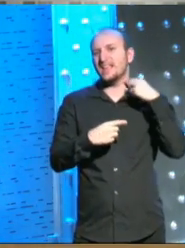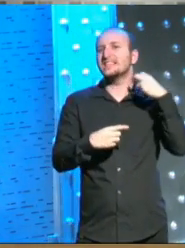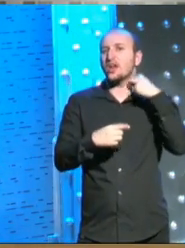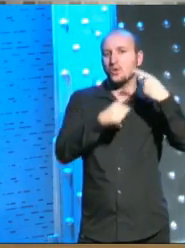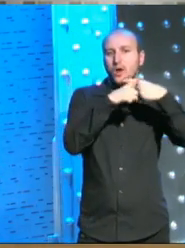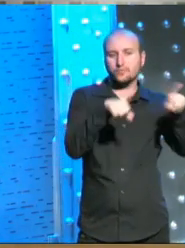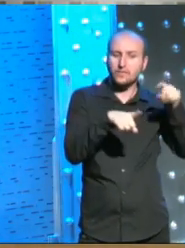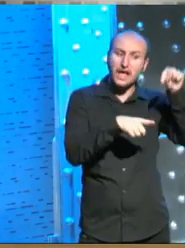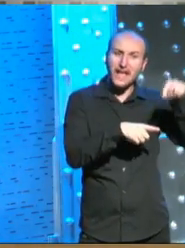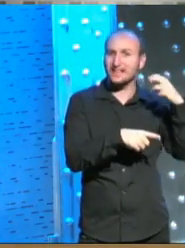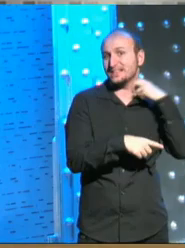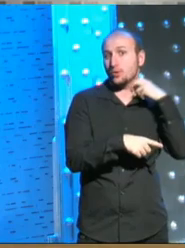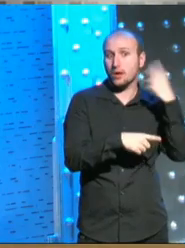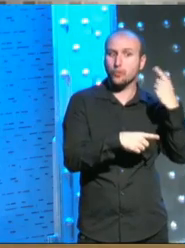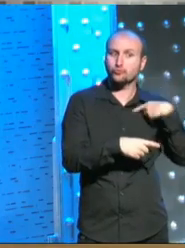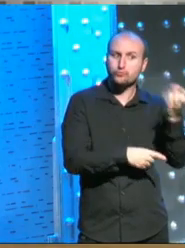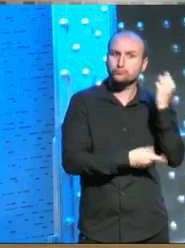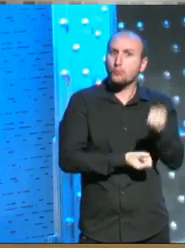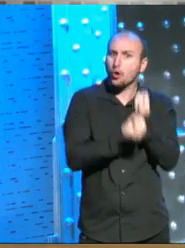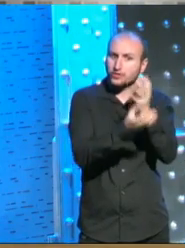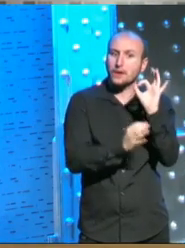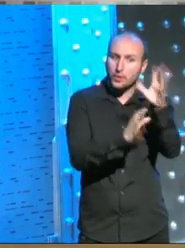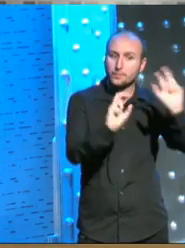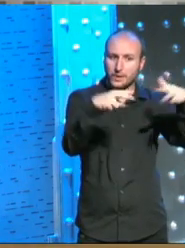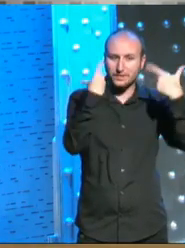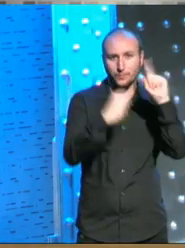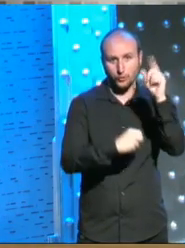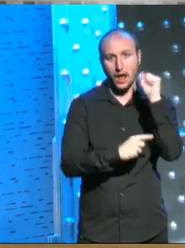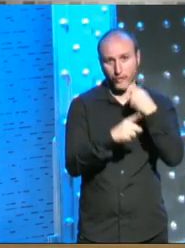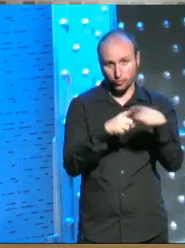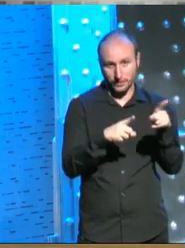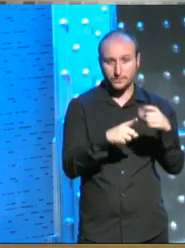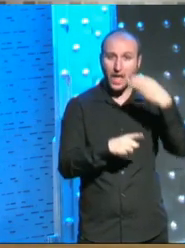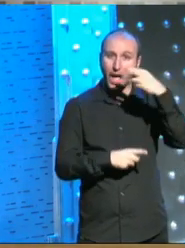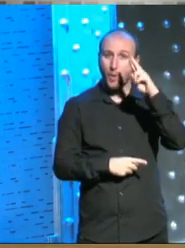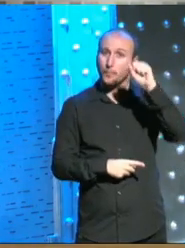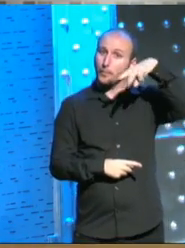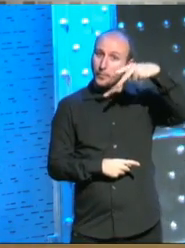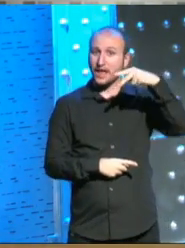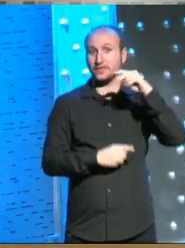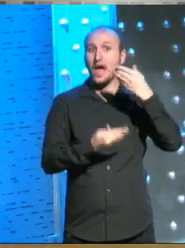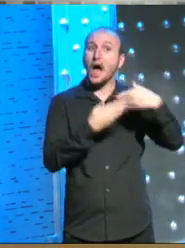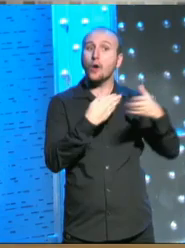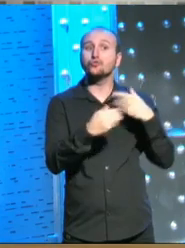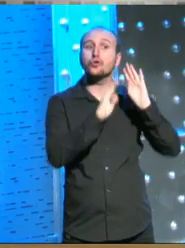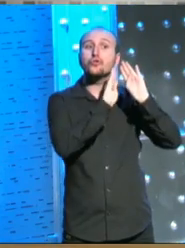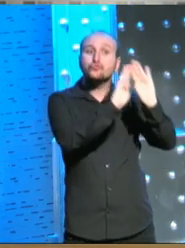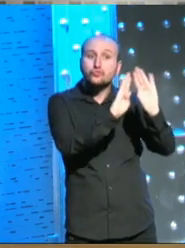Drácula, les podría dar una conferencia, ¿eh? Déjenme decirles una cosa. Bram Stoker, autor de Drácula, muere de